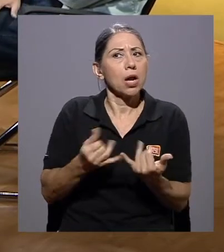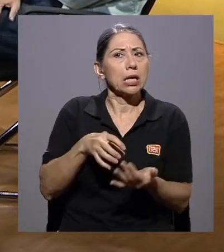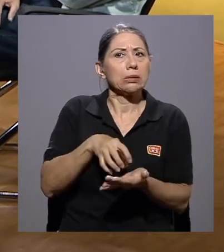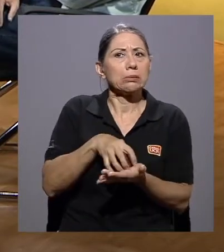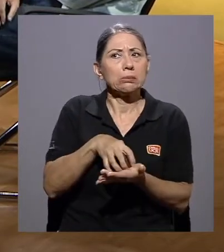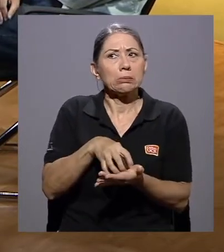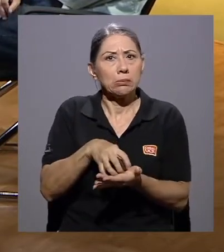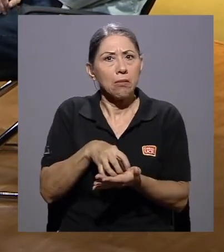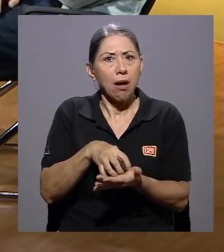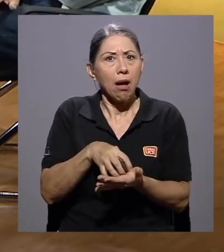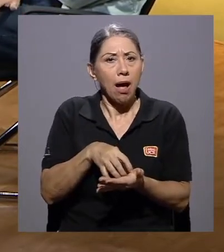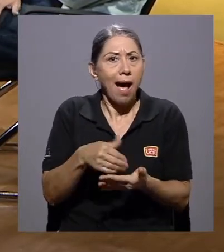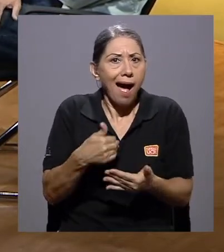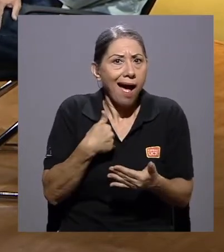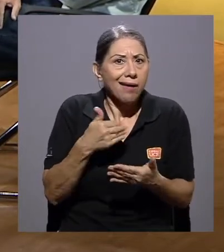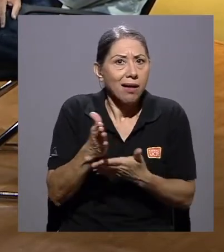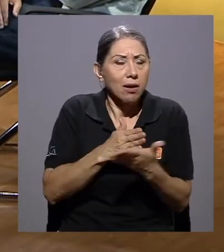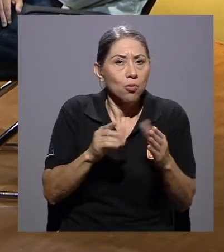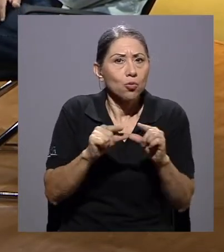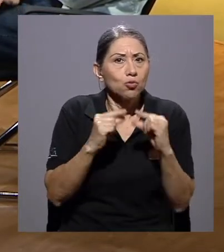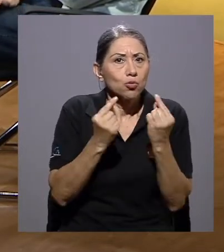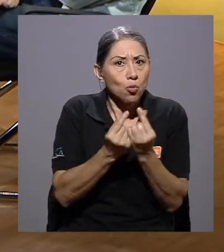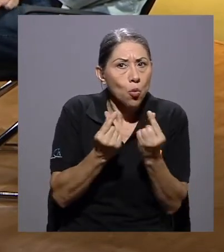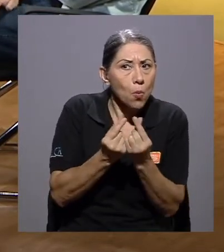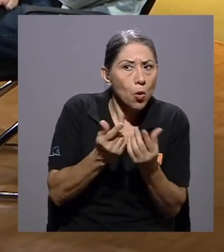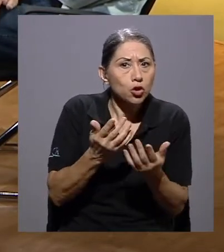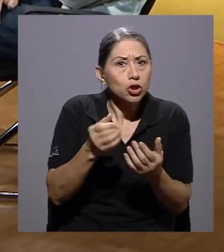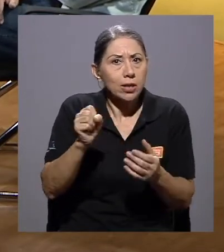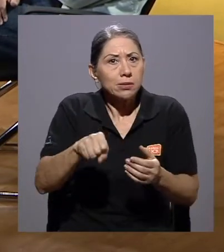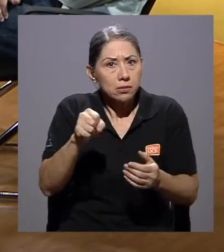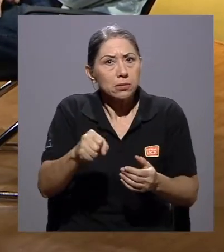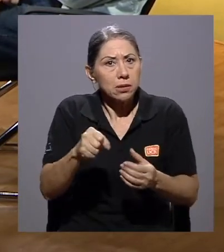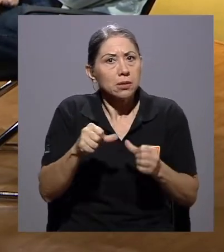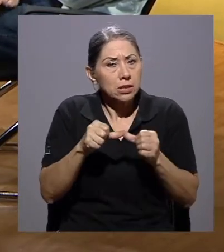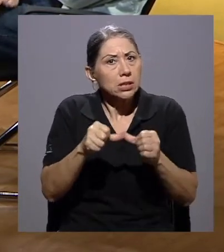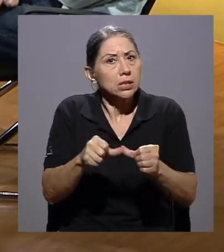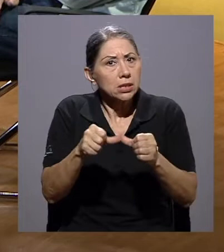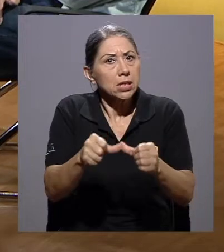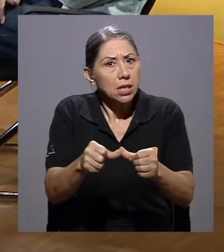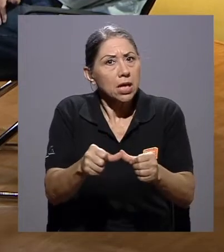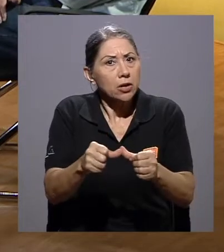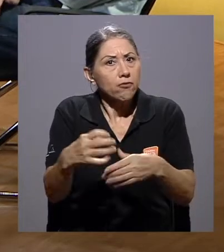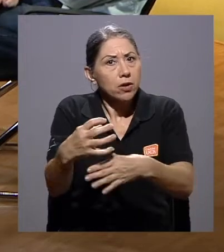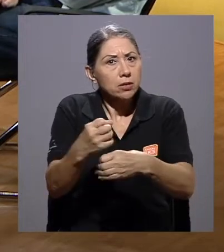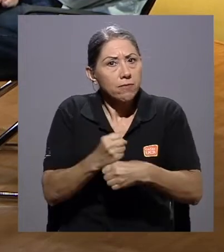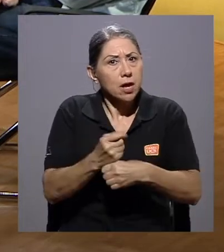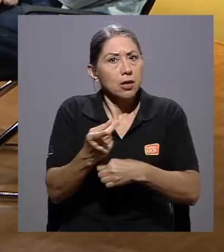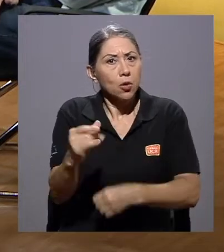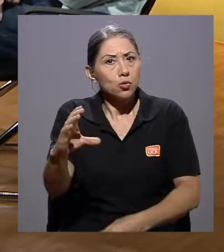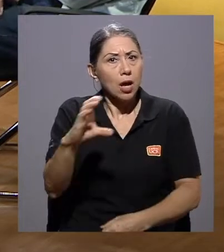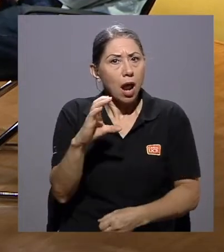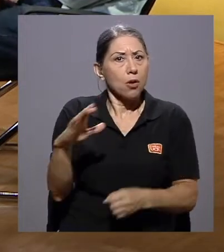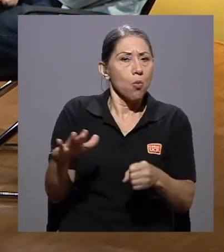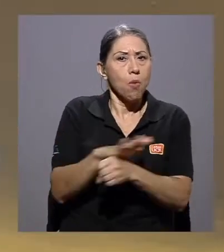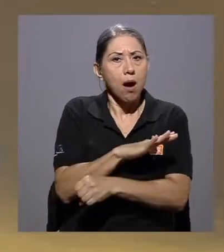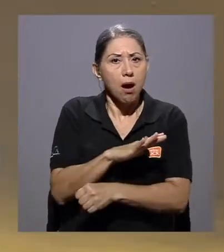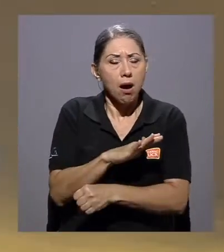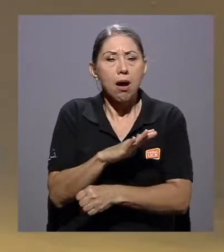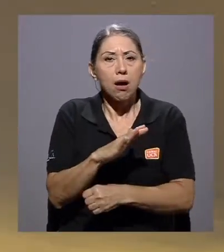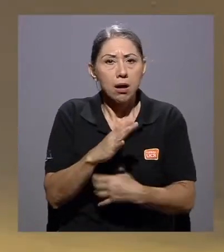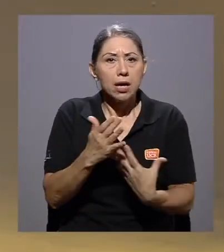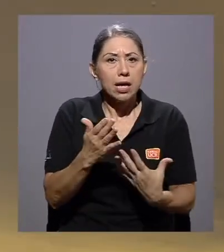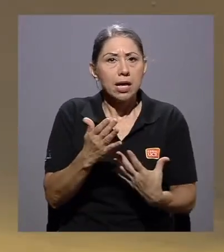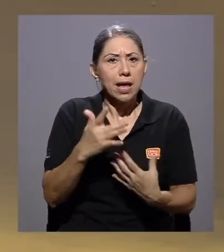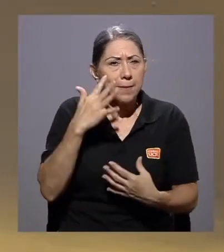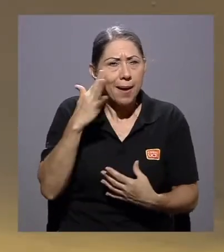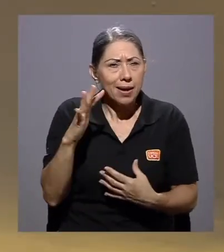de que existan grupos medios que sigan teniendo un ingreso total de su salario y que